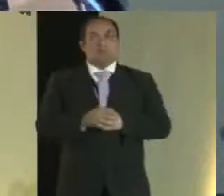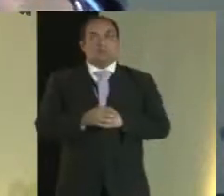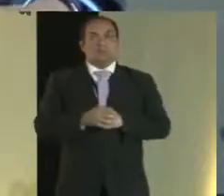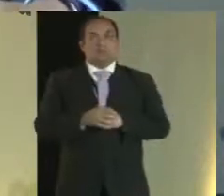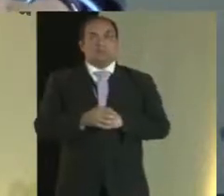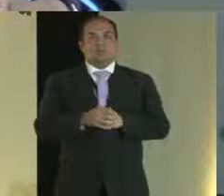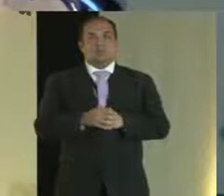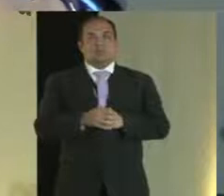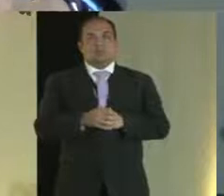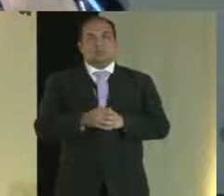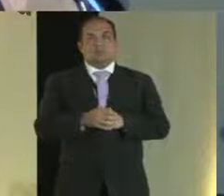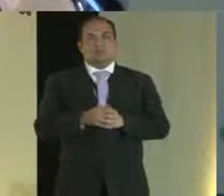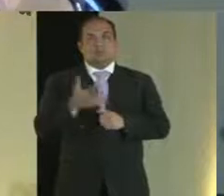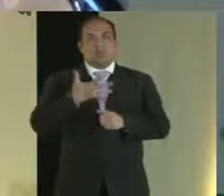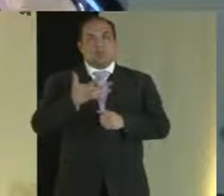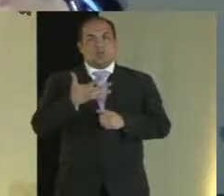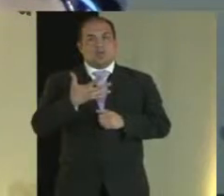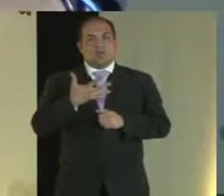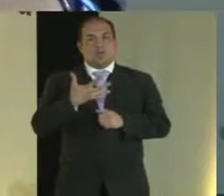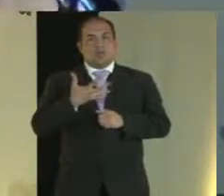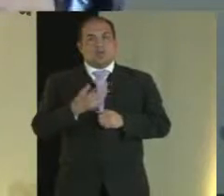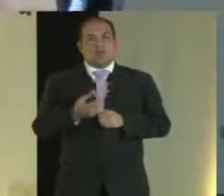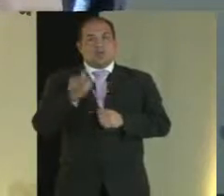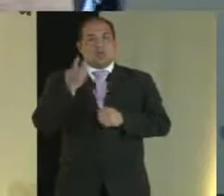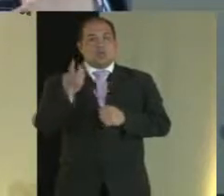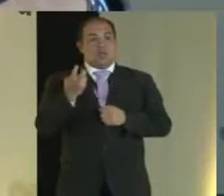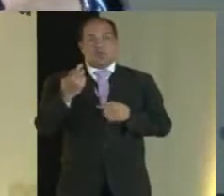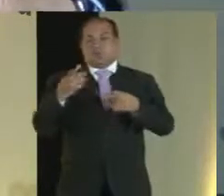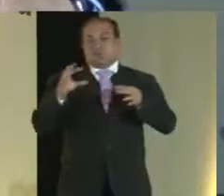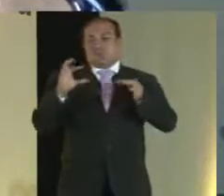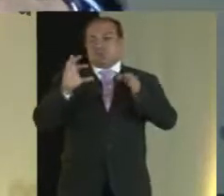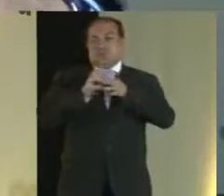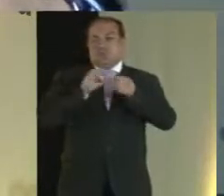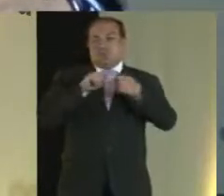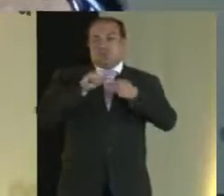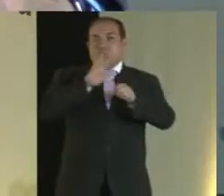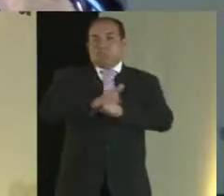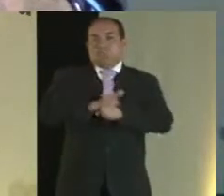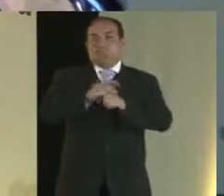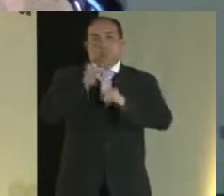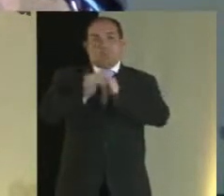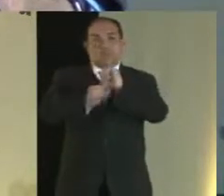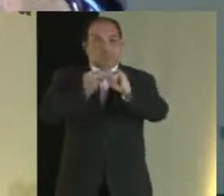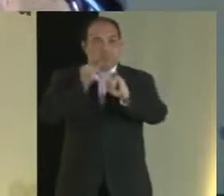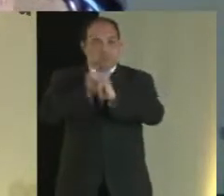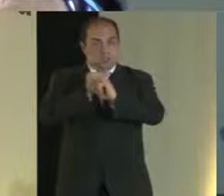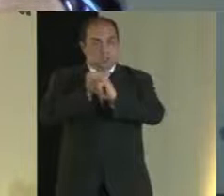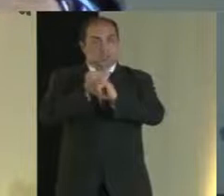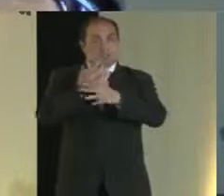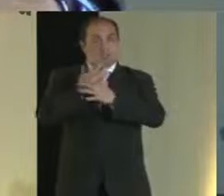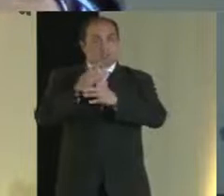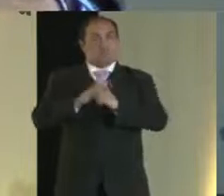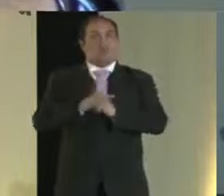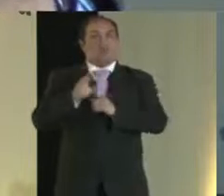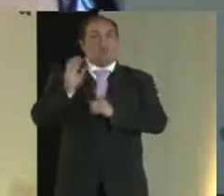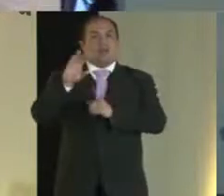Por esta coincidencia histórica entre presiones internacionales en el TME, como dijo